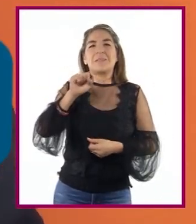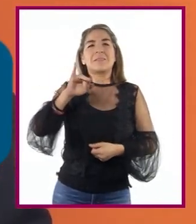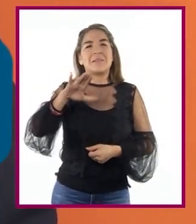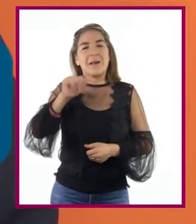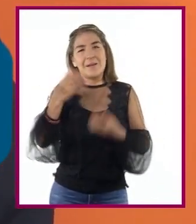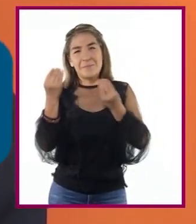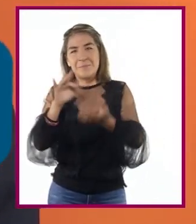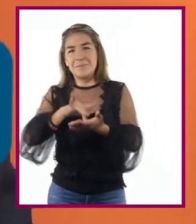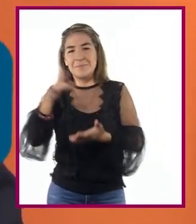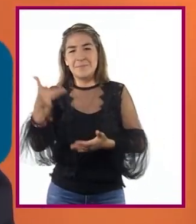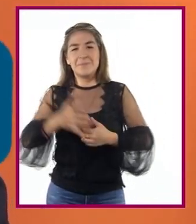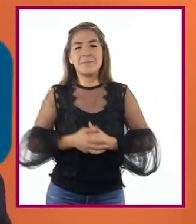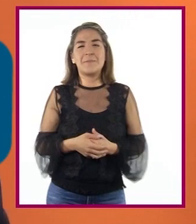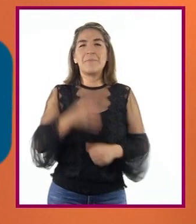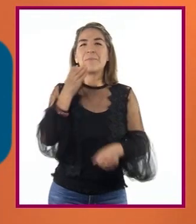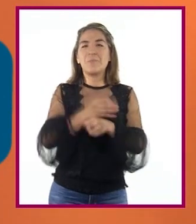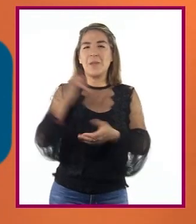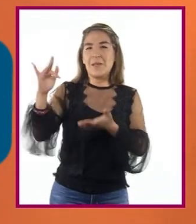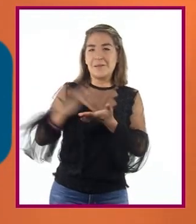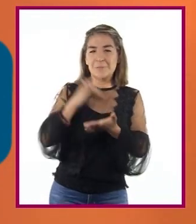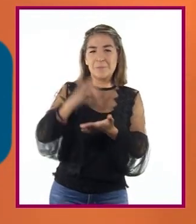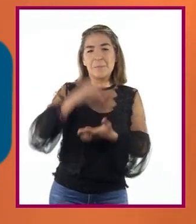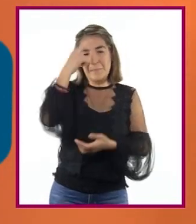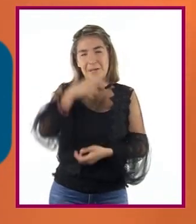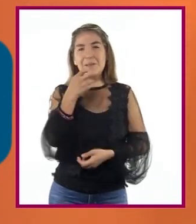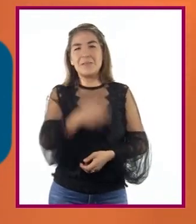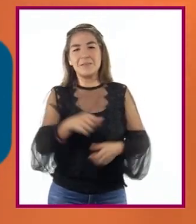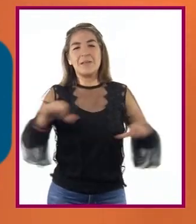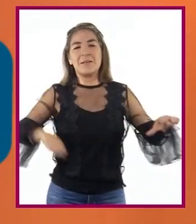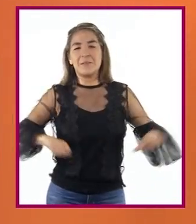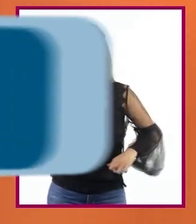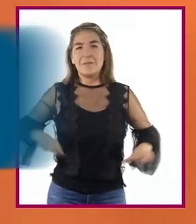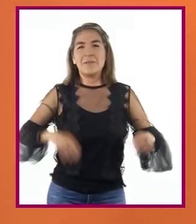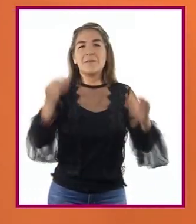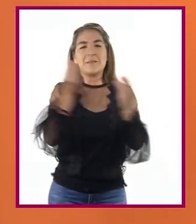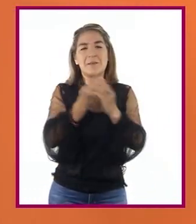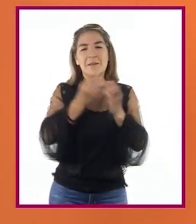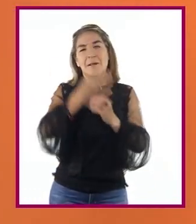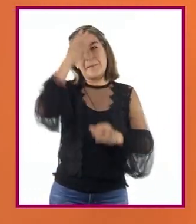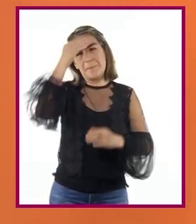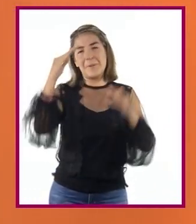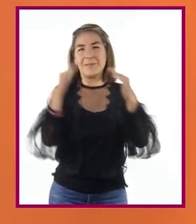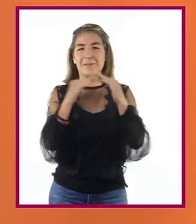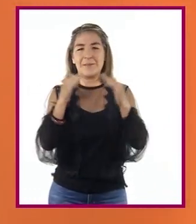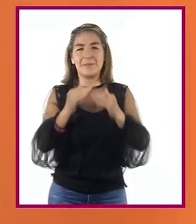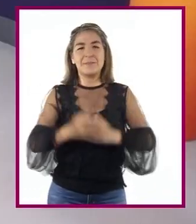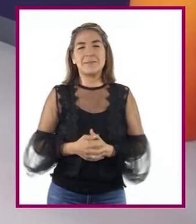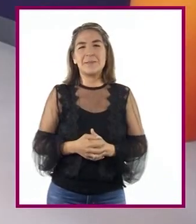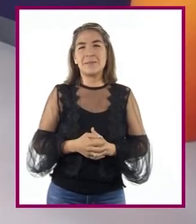muchas gracias por el apoyo para la realización de esta sesión de Aprende en Casa.